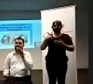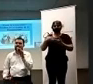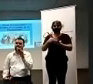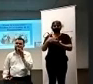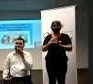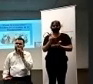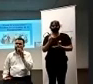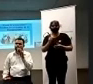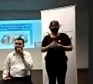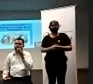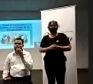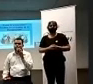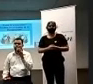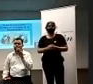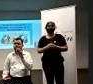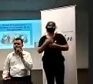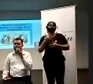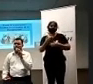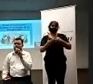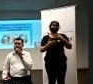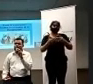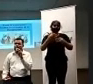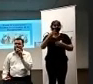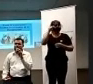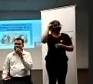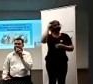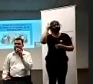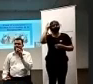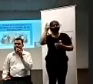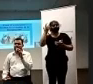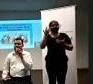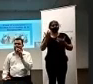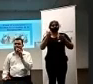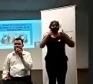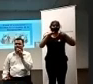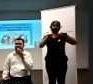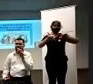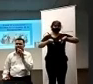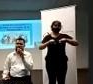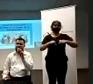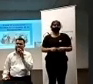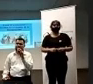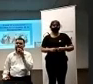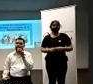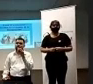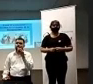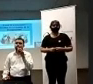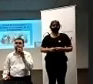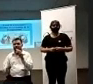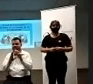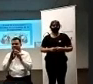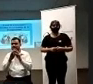se deteriora, como de todos. Pero más en la discapacidad, porque la discapacidad necesita